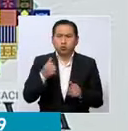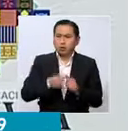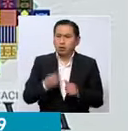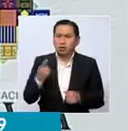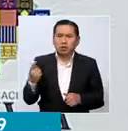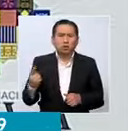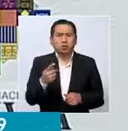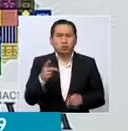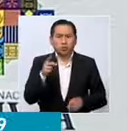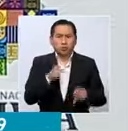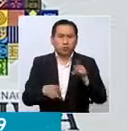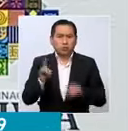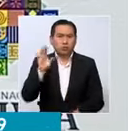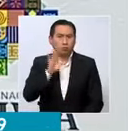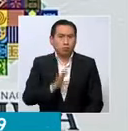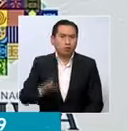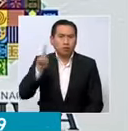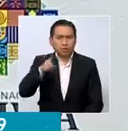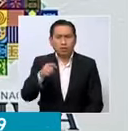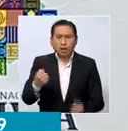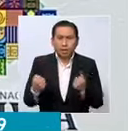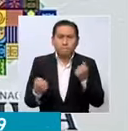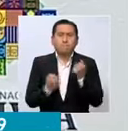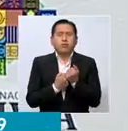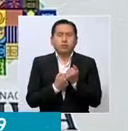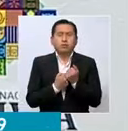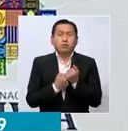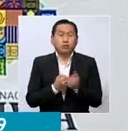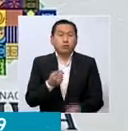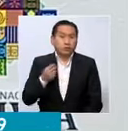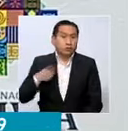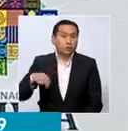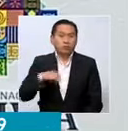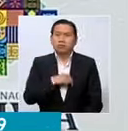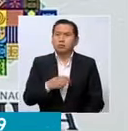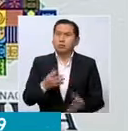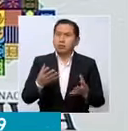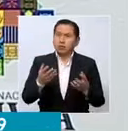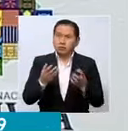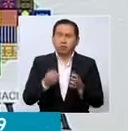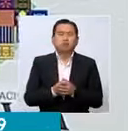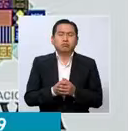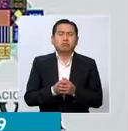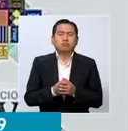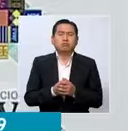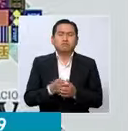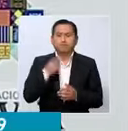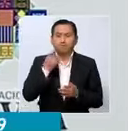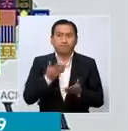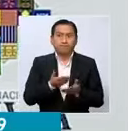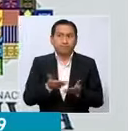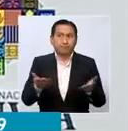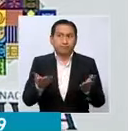los bolivianos y las bolivianas nosotros queremos manifestar